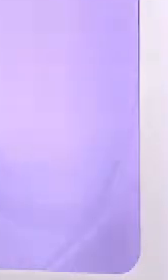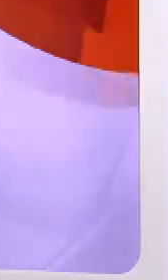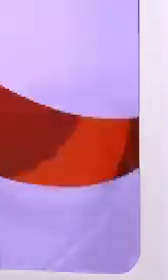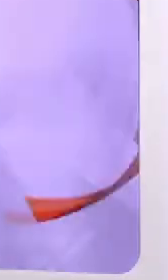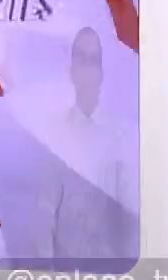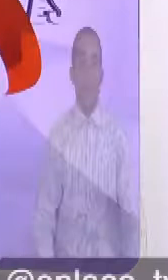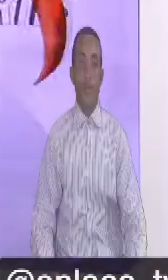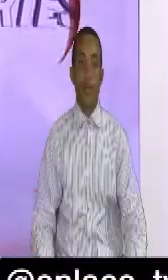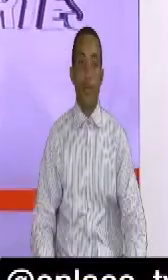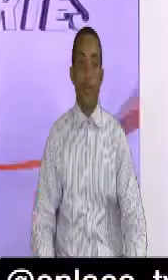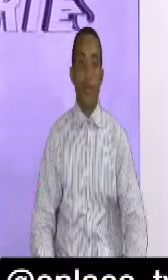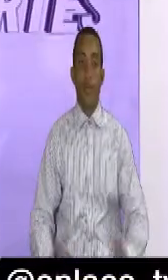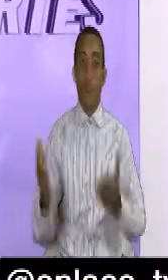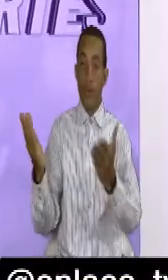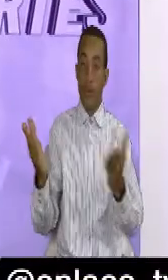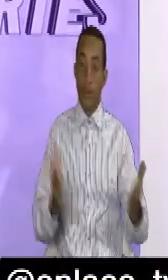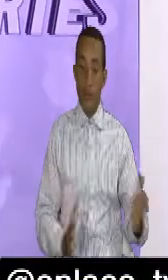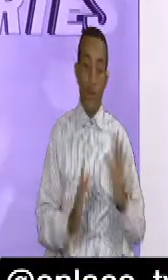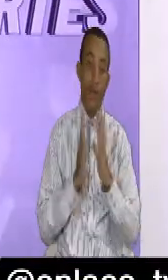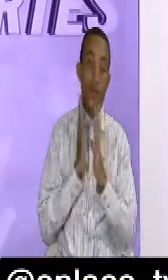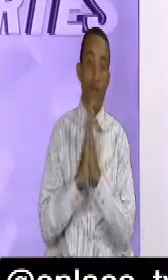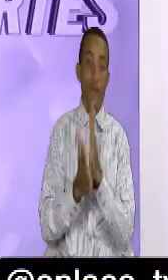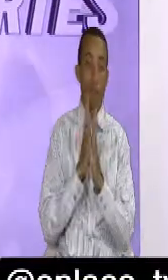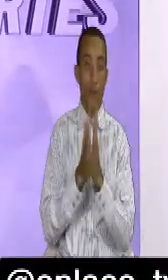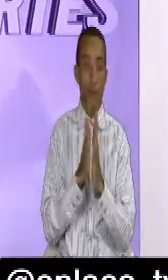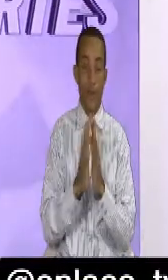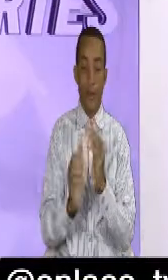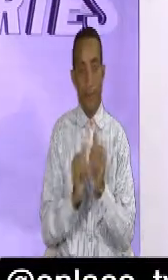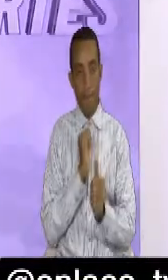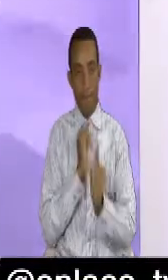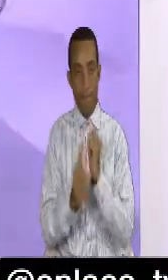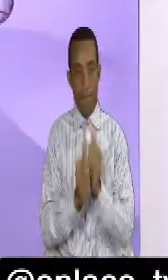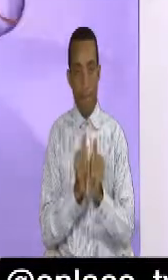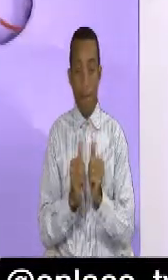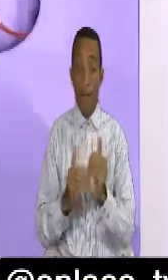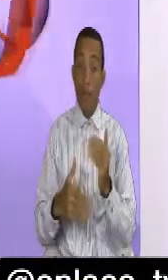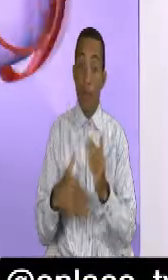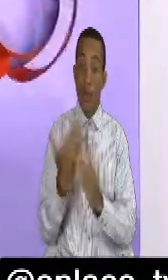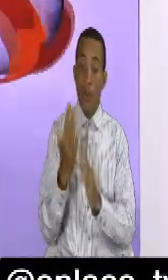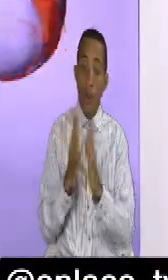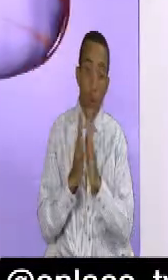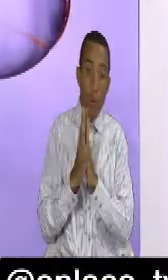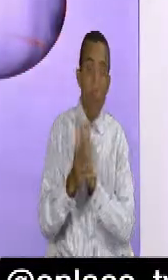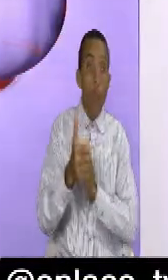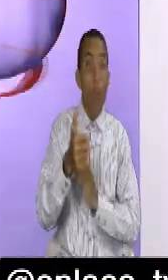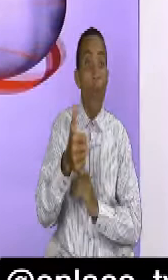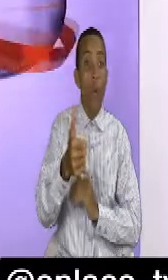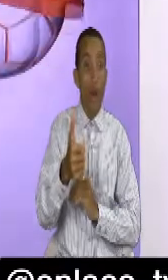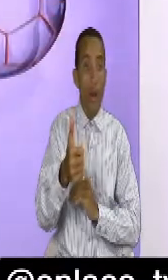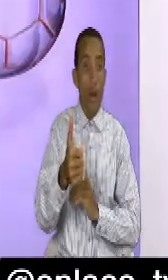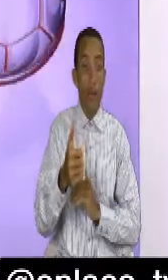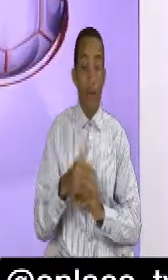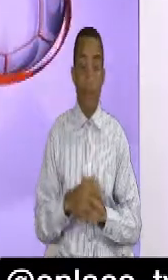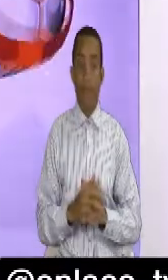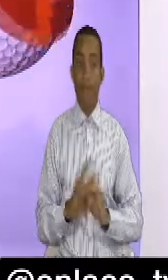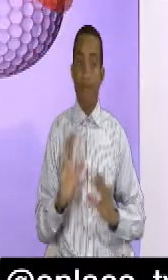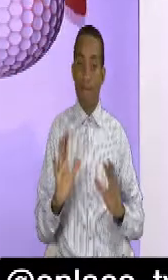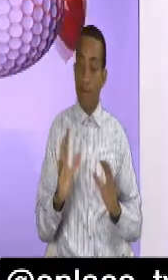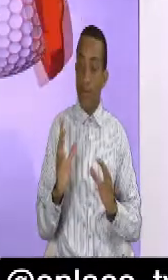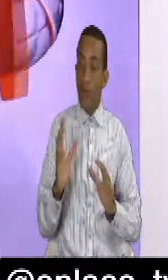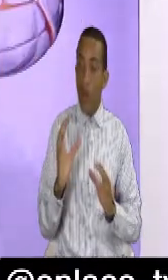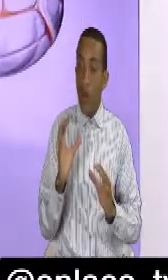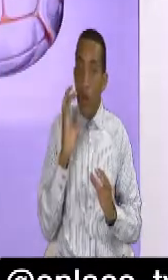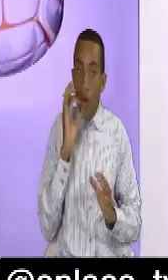Bienvenidos a la información deportiva de Enlace Noticias. Comenzamos con muy buenas noticias, pues les contamos que un integrante de la Armada Nacional